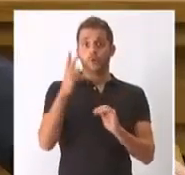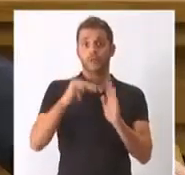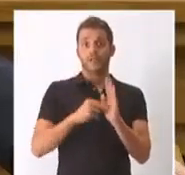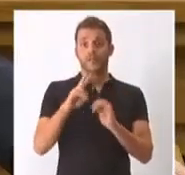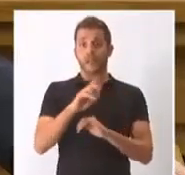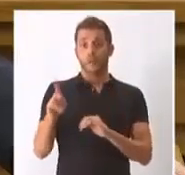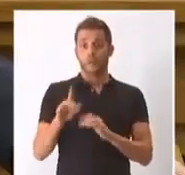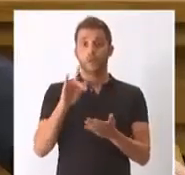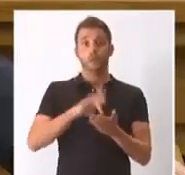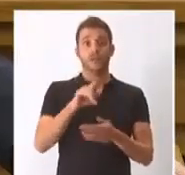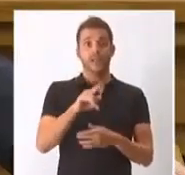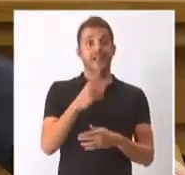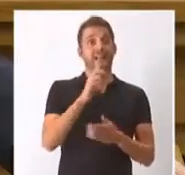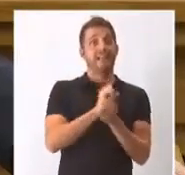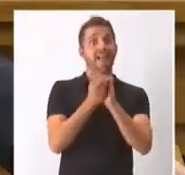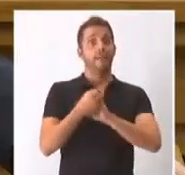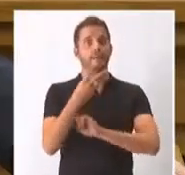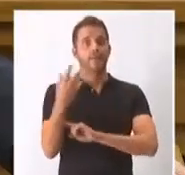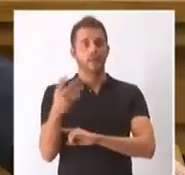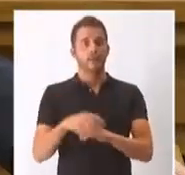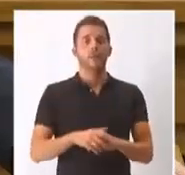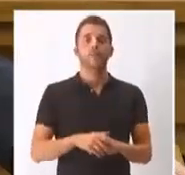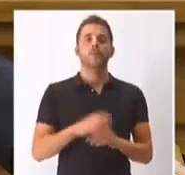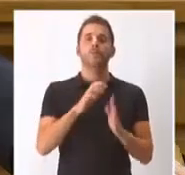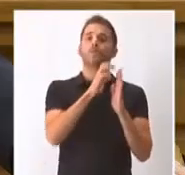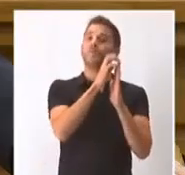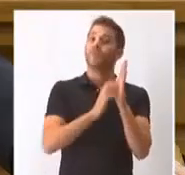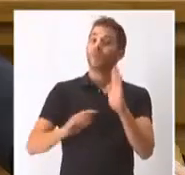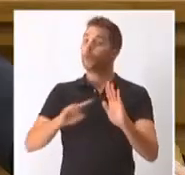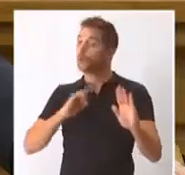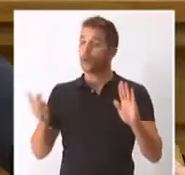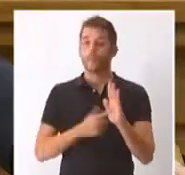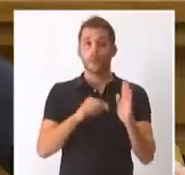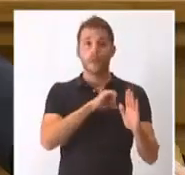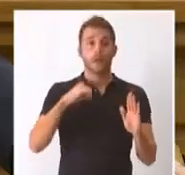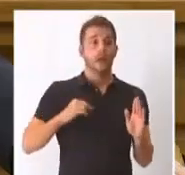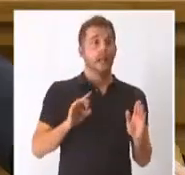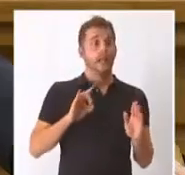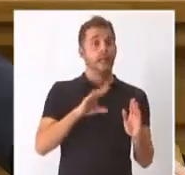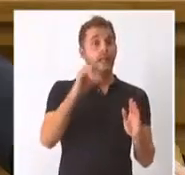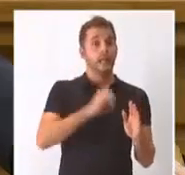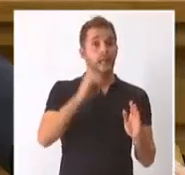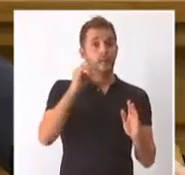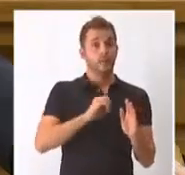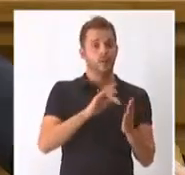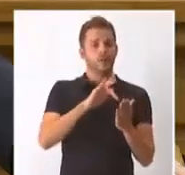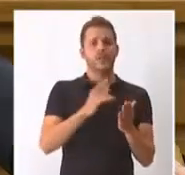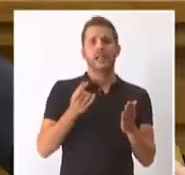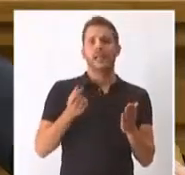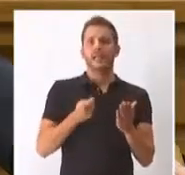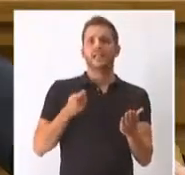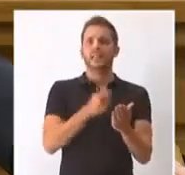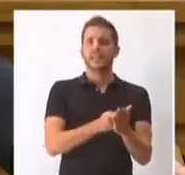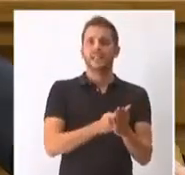25 deducción de la cuota íntegra autonómica el 15% de las cantidades destinadas a que